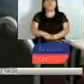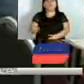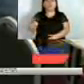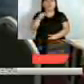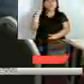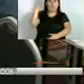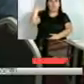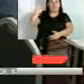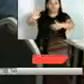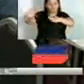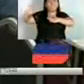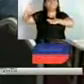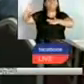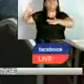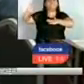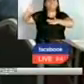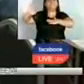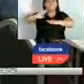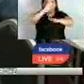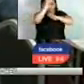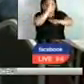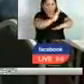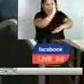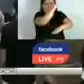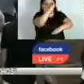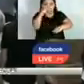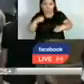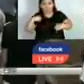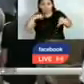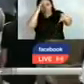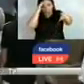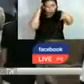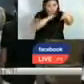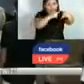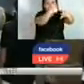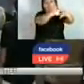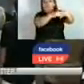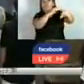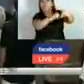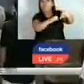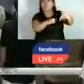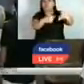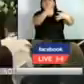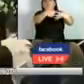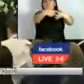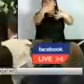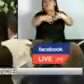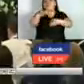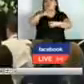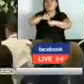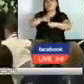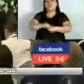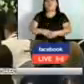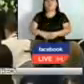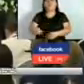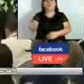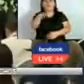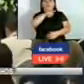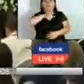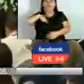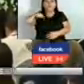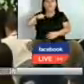la República, a cumplir la Constitución y leyes electorales. Atentos